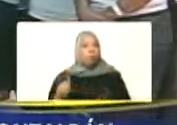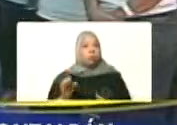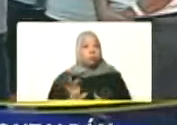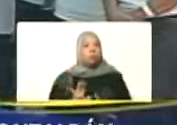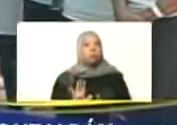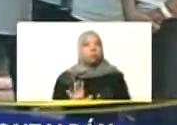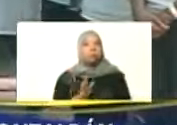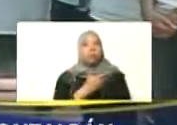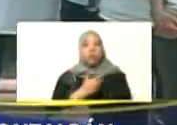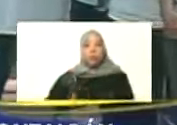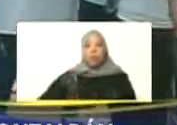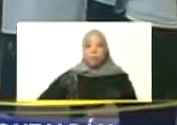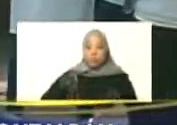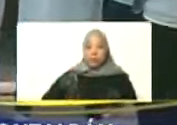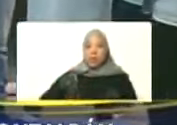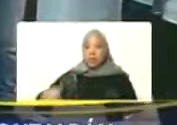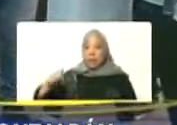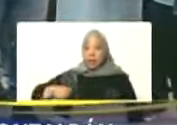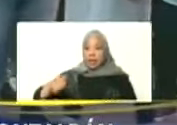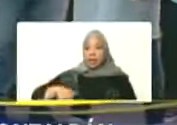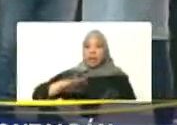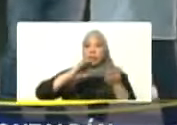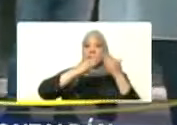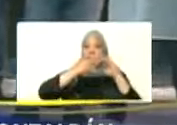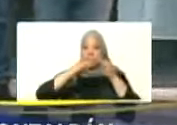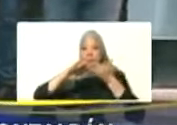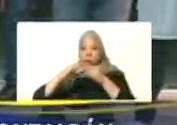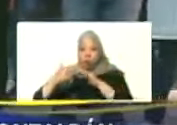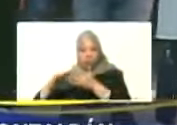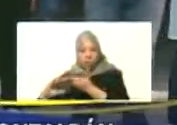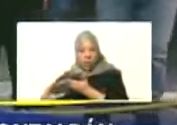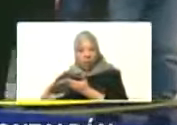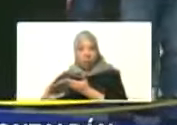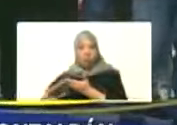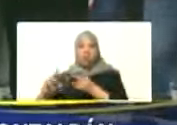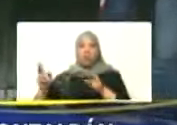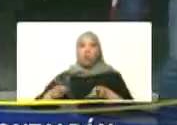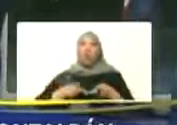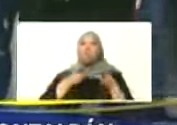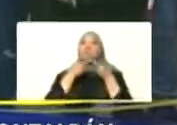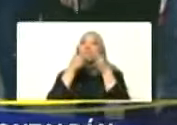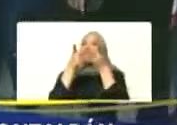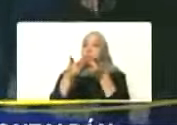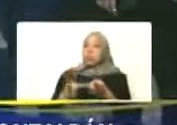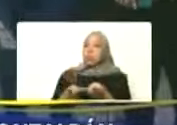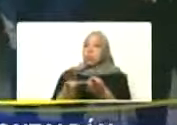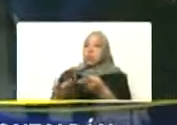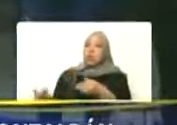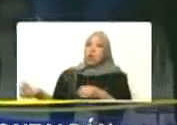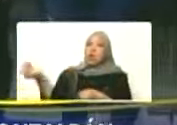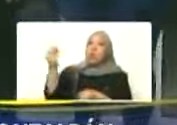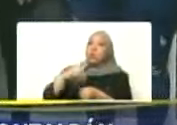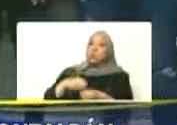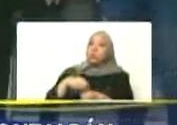comunidad de acá de La Vega, le diga cómo ha sido este proceso donde los voluntarios se han sumado por ciento. Hay una fuerza